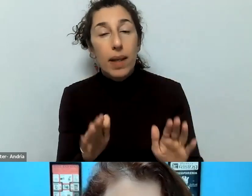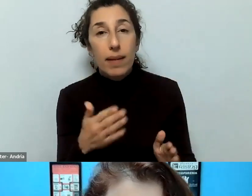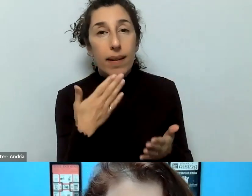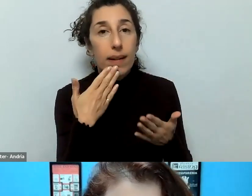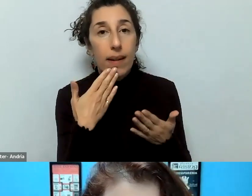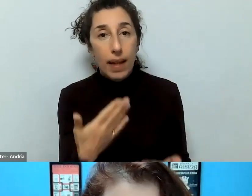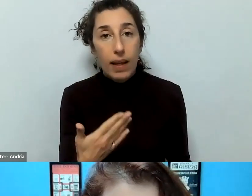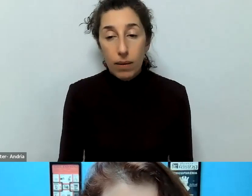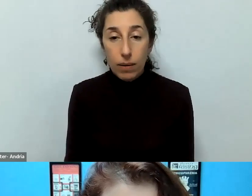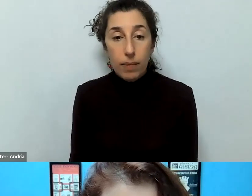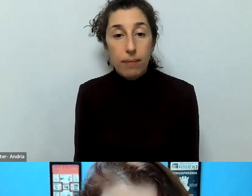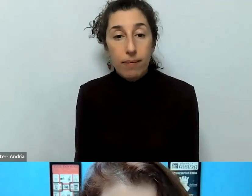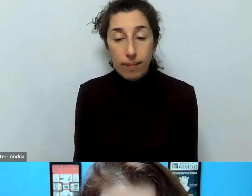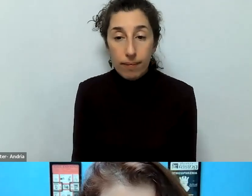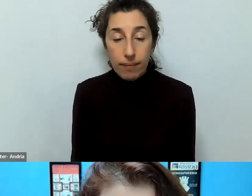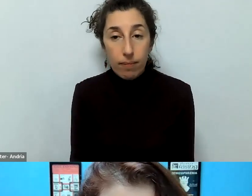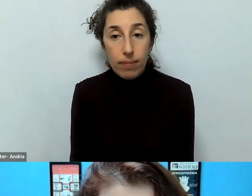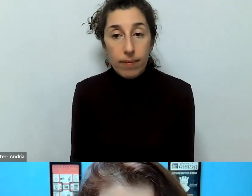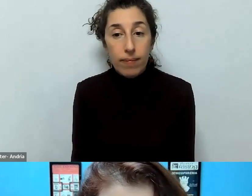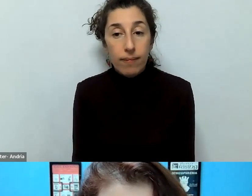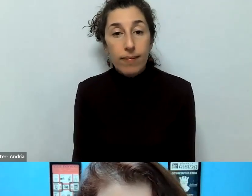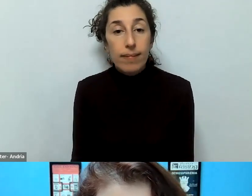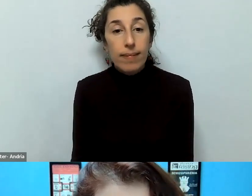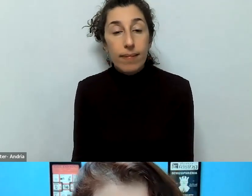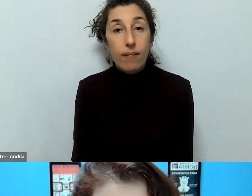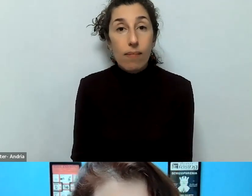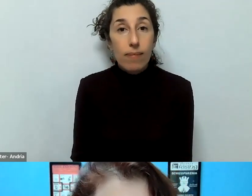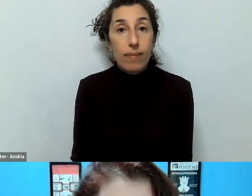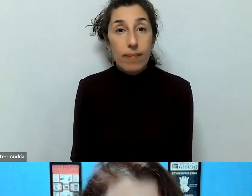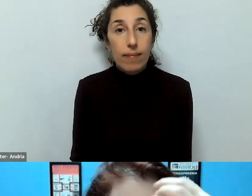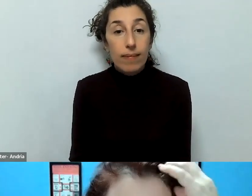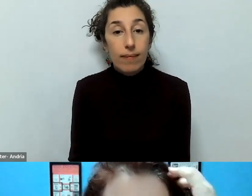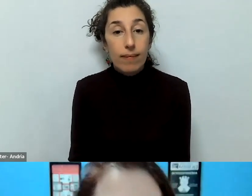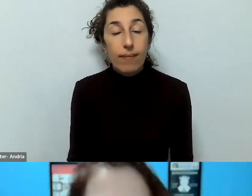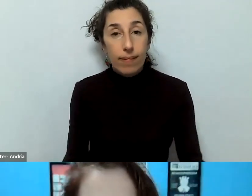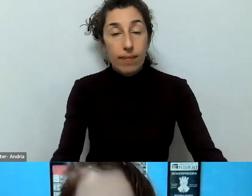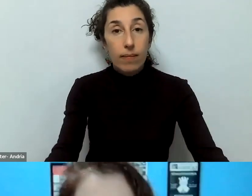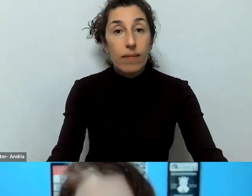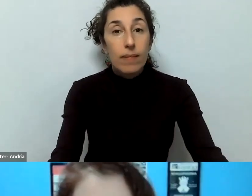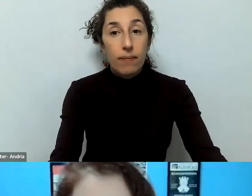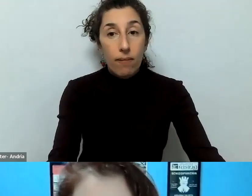Amén. Muy bien. Gracias. También puedes hablar.